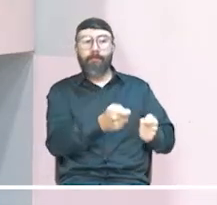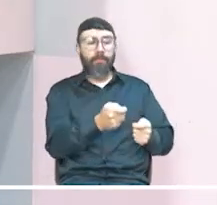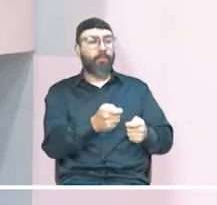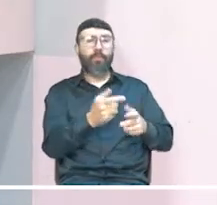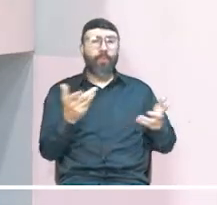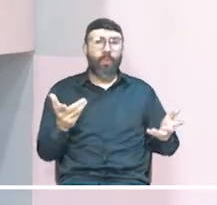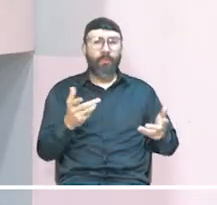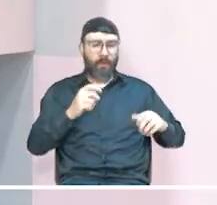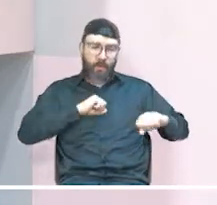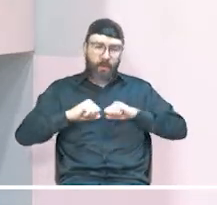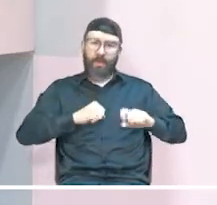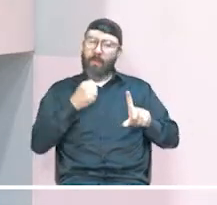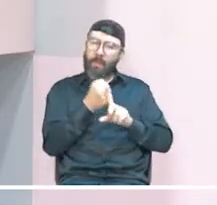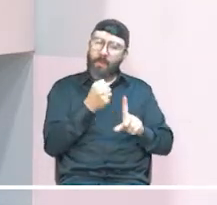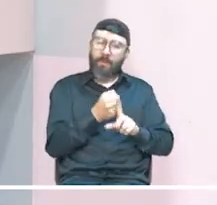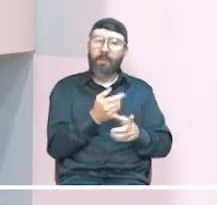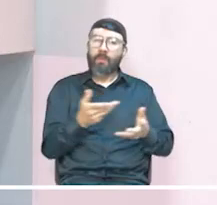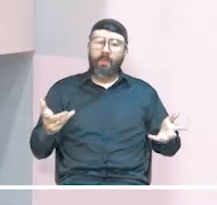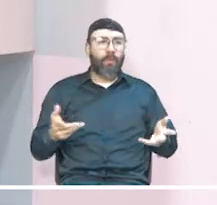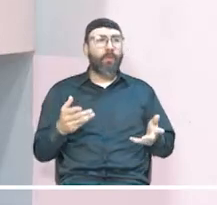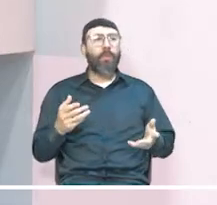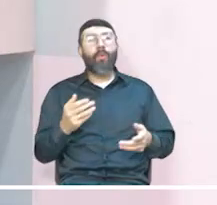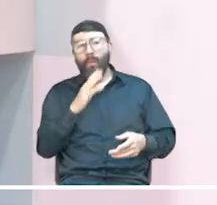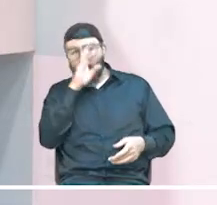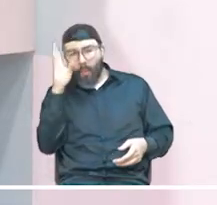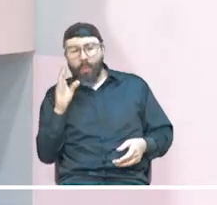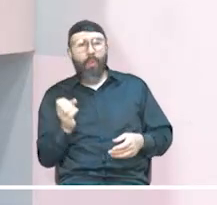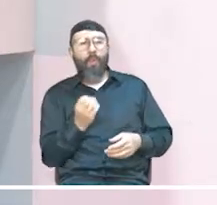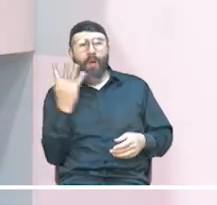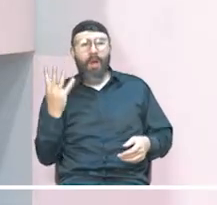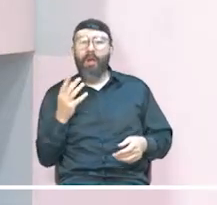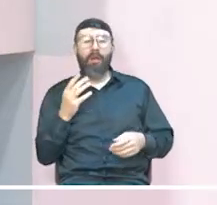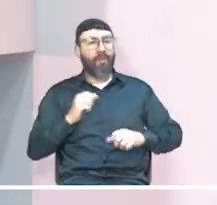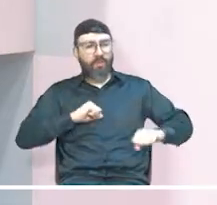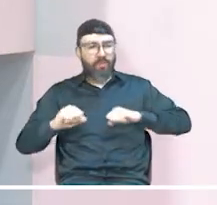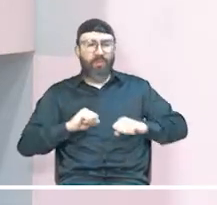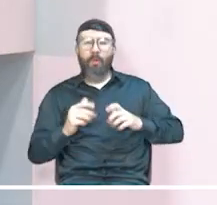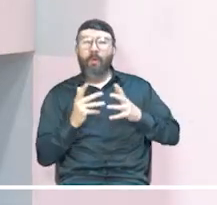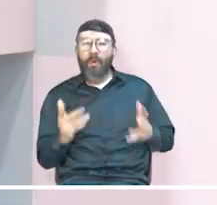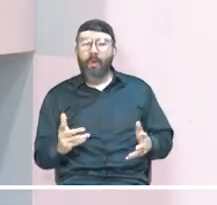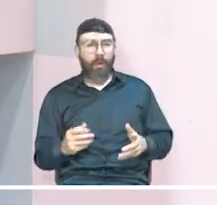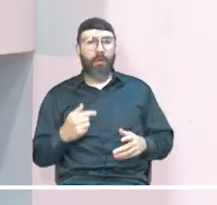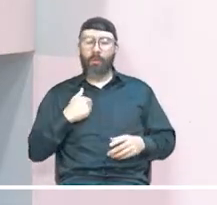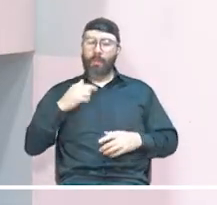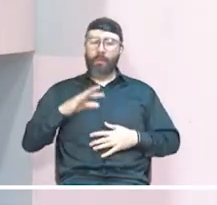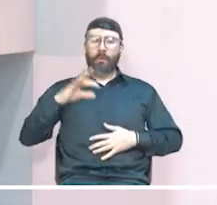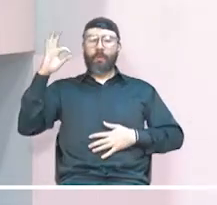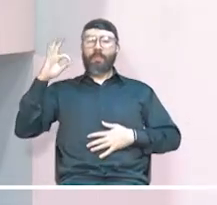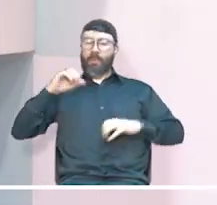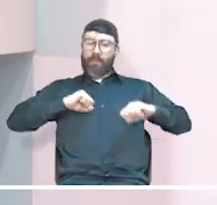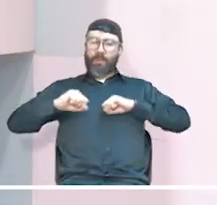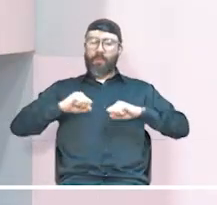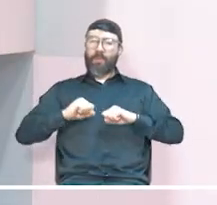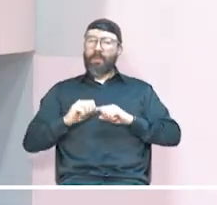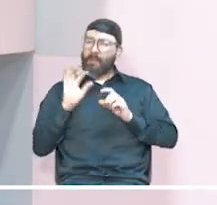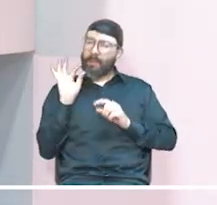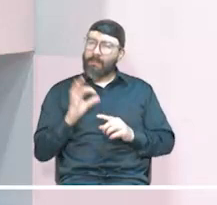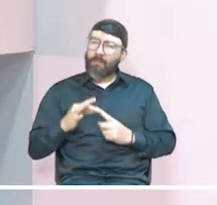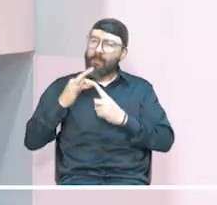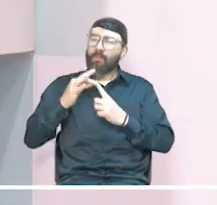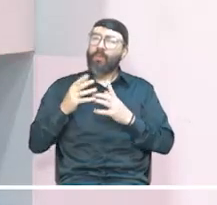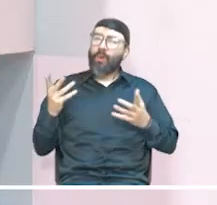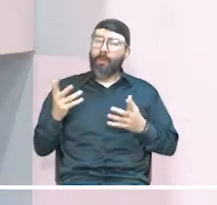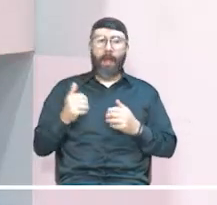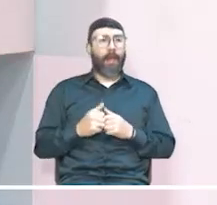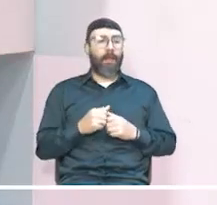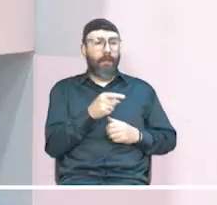intensidad, la frecuencia, el tipo de ejercicio. Entonces, ¿cómo escoger un ejercicio adecuado? Entonces, lo primero es que la mejor